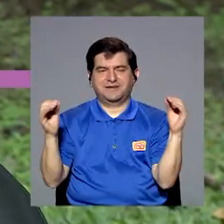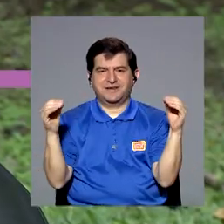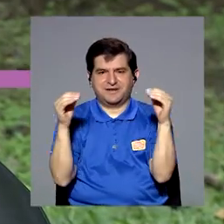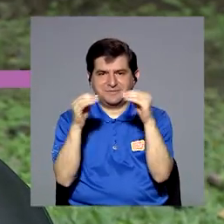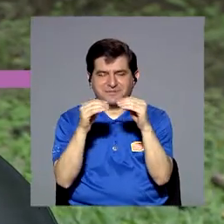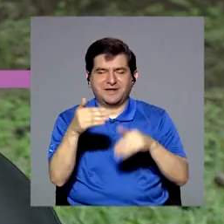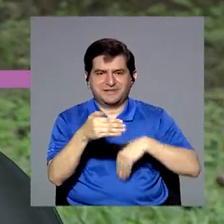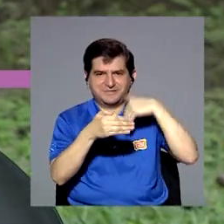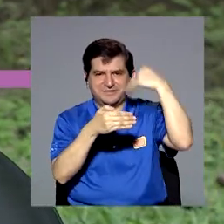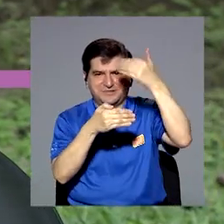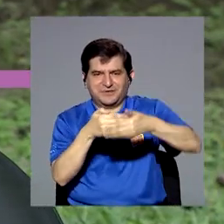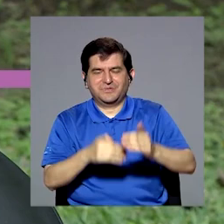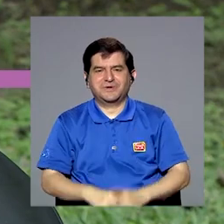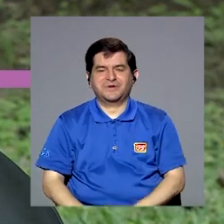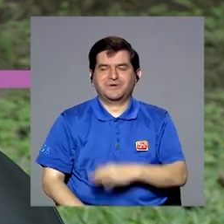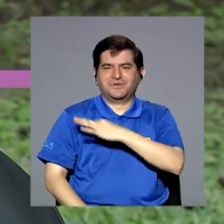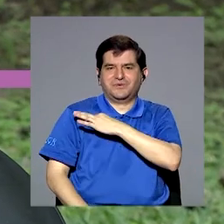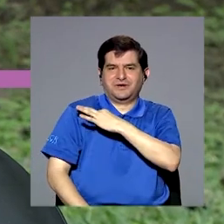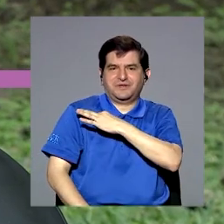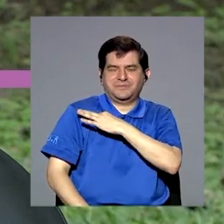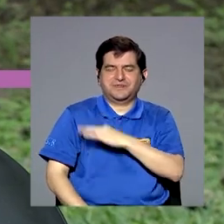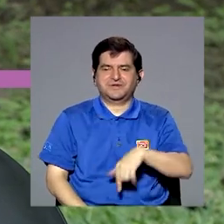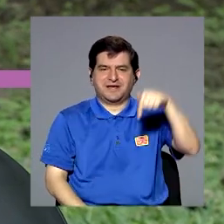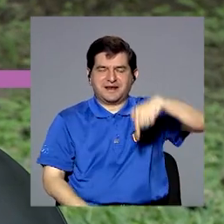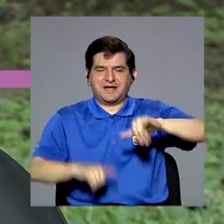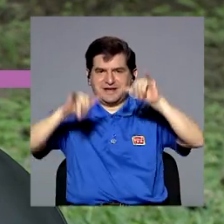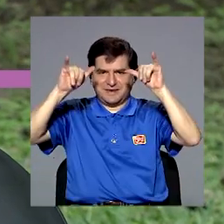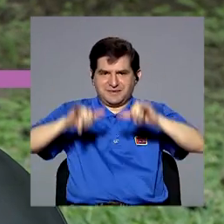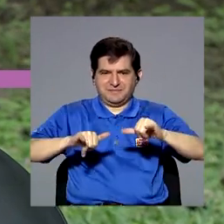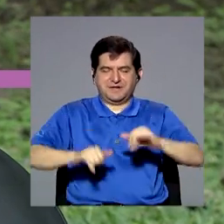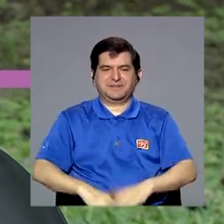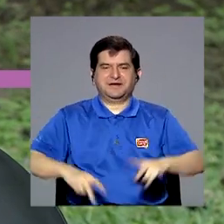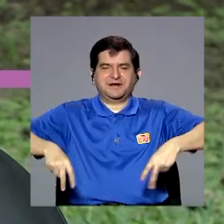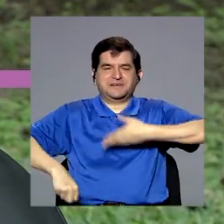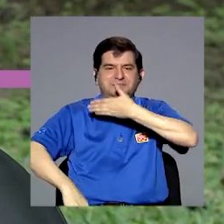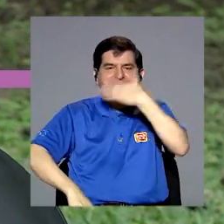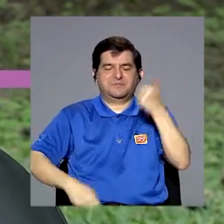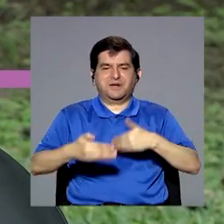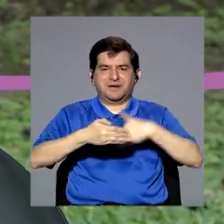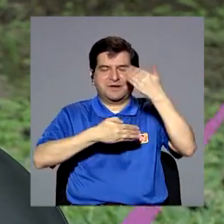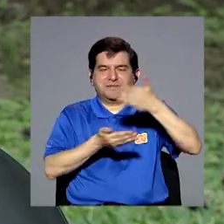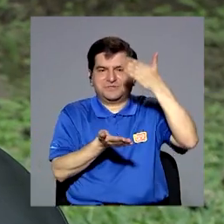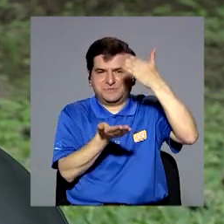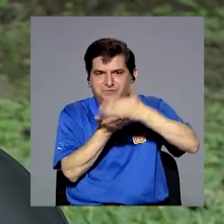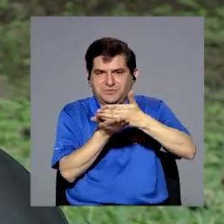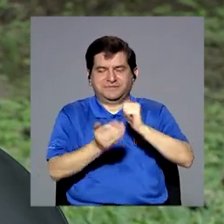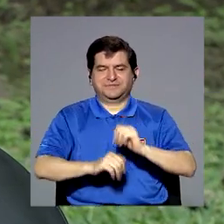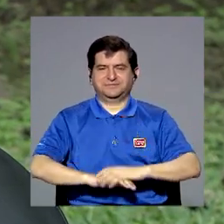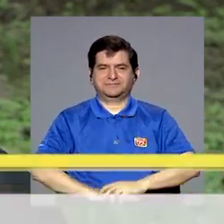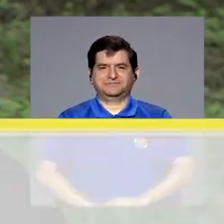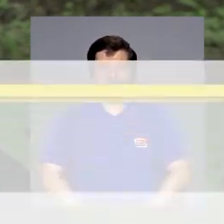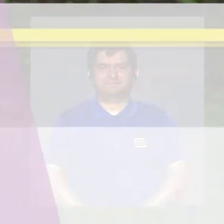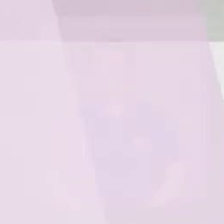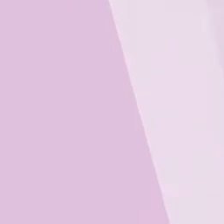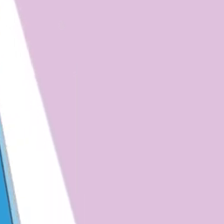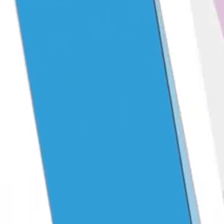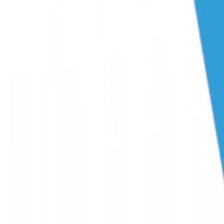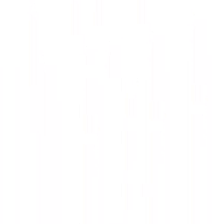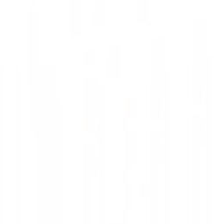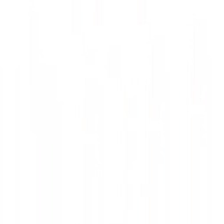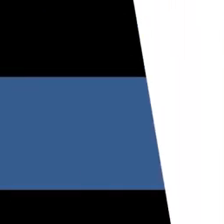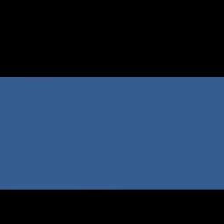más en unos minutos. Los invitamos a que se queden con nosotros en Vivir Mejor después de este corte, ya regresamos.